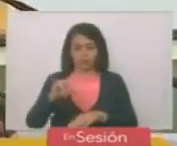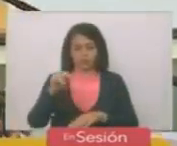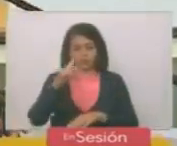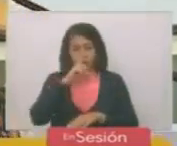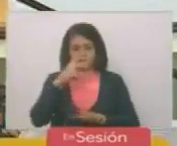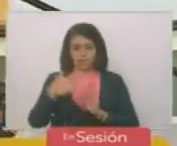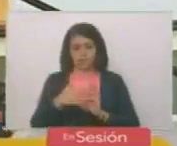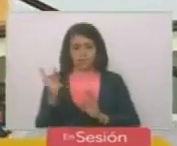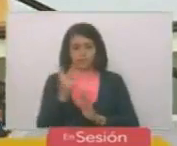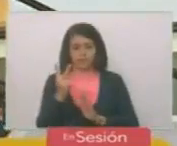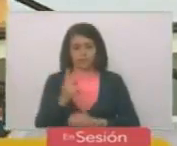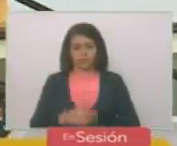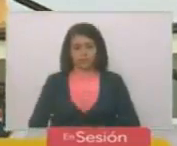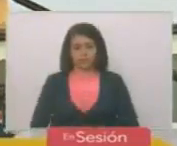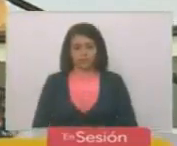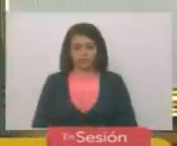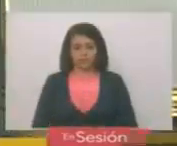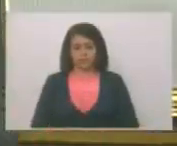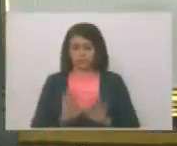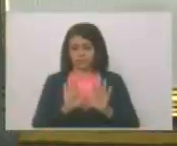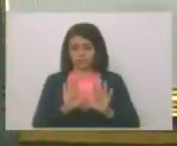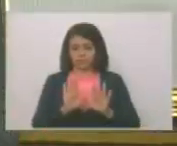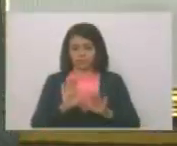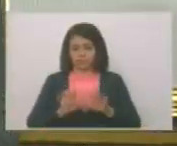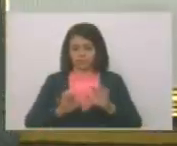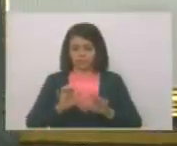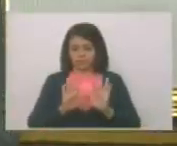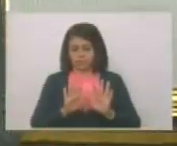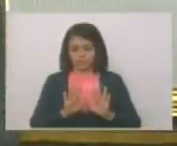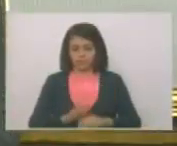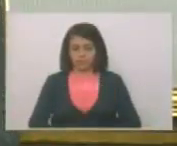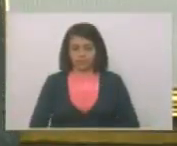de 2022. Un momento, su secretaria.